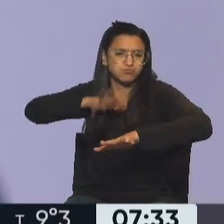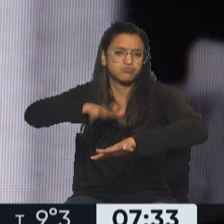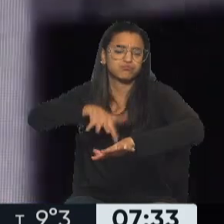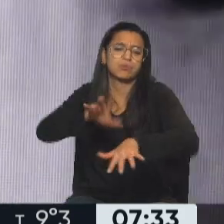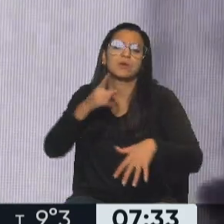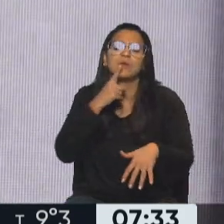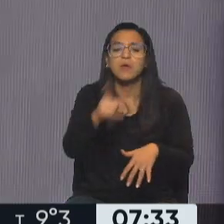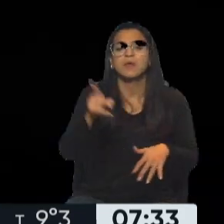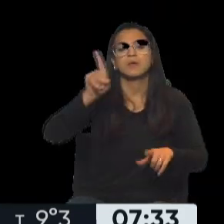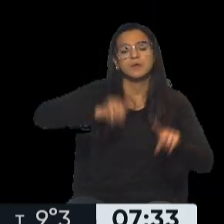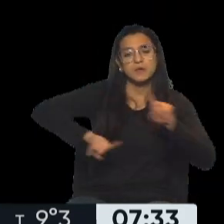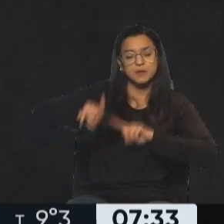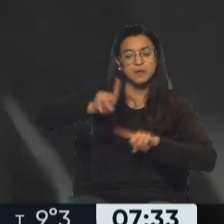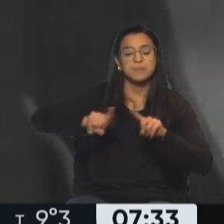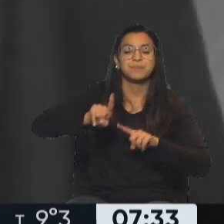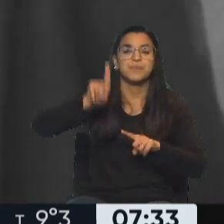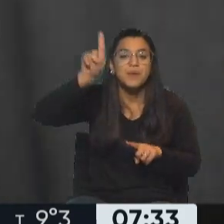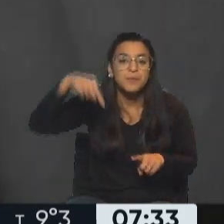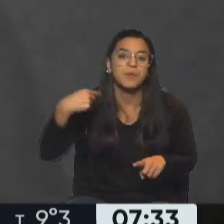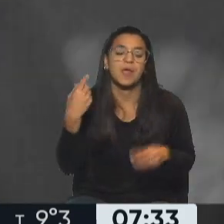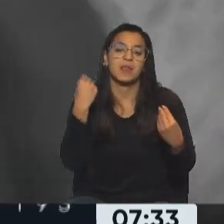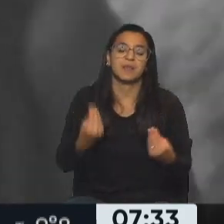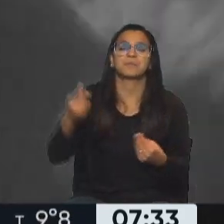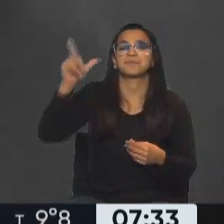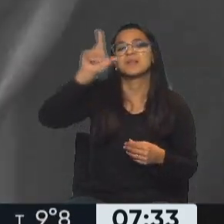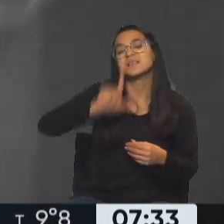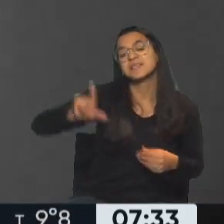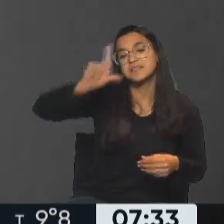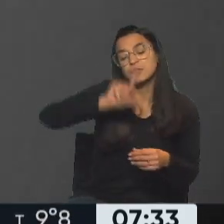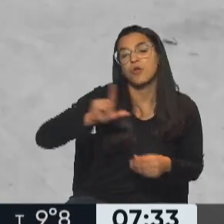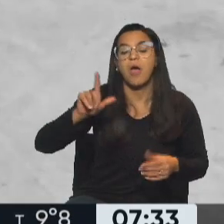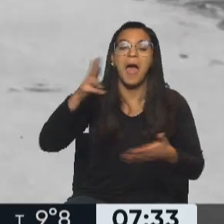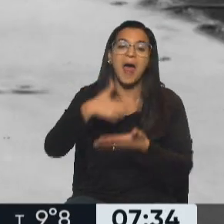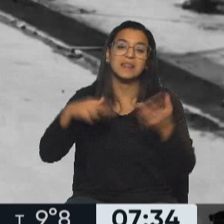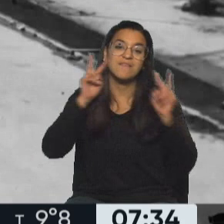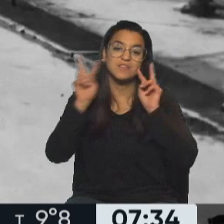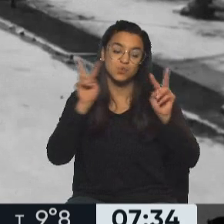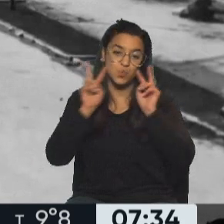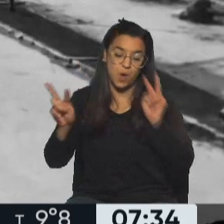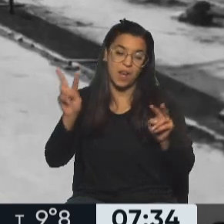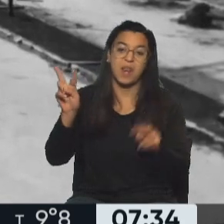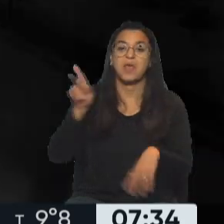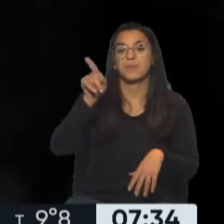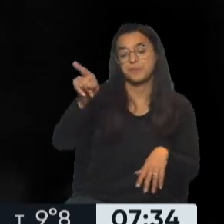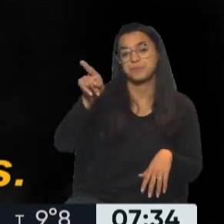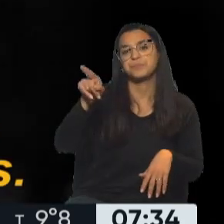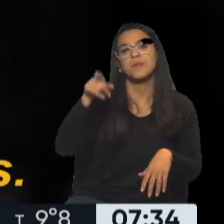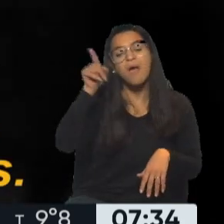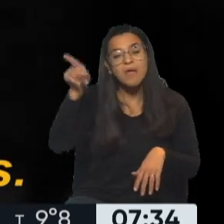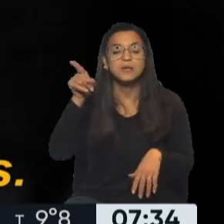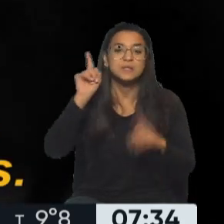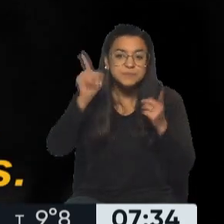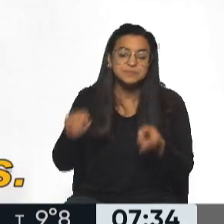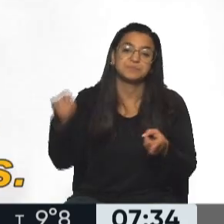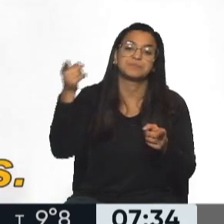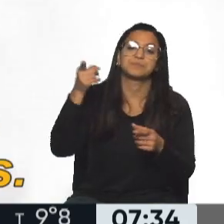fue dirigida, surgida en la carrera de licenciatura de artes audiovisuales de la Universidad Nacional de las Artes y fue además la